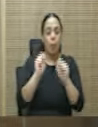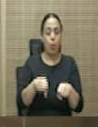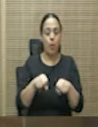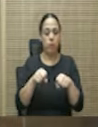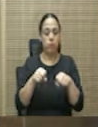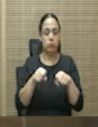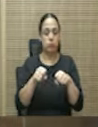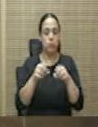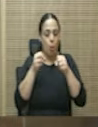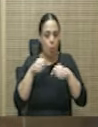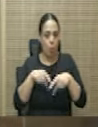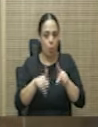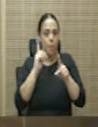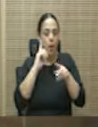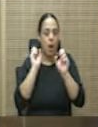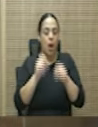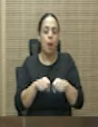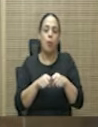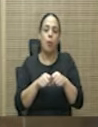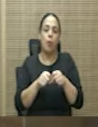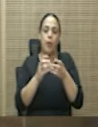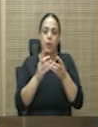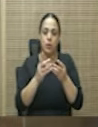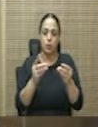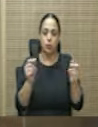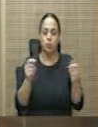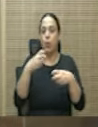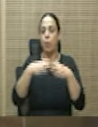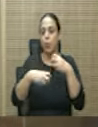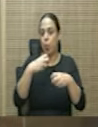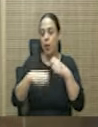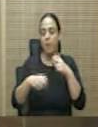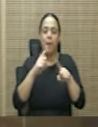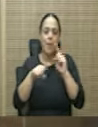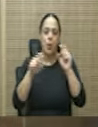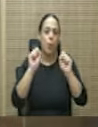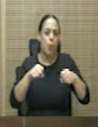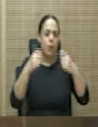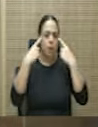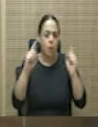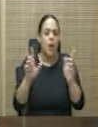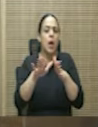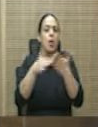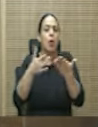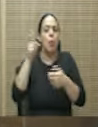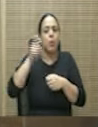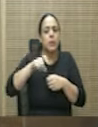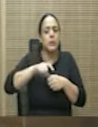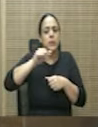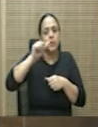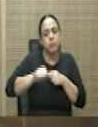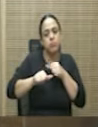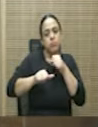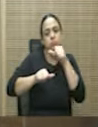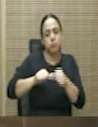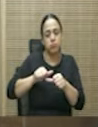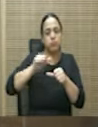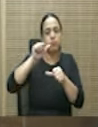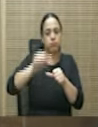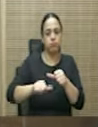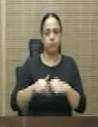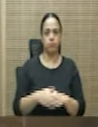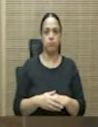pero para lograrlo es necesario que recuerden la milla extra incluso si se